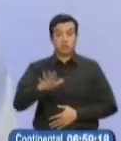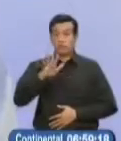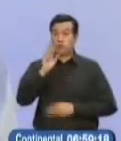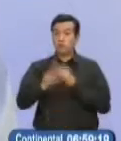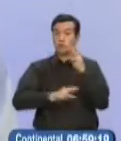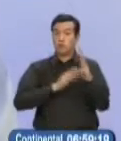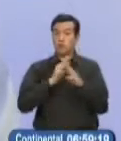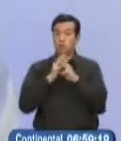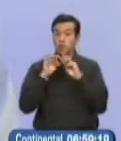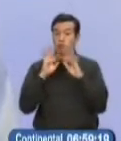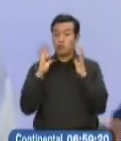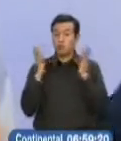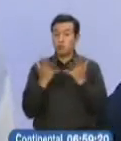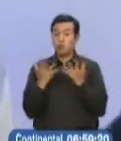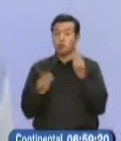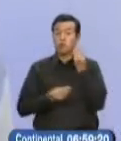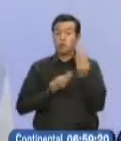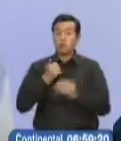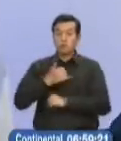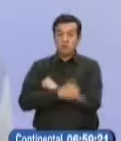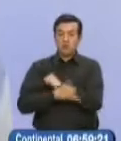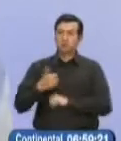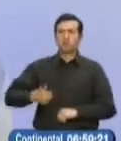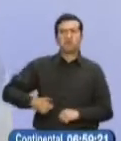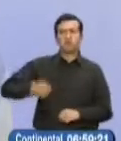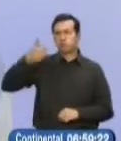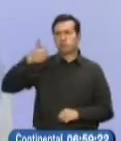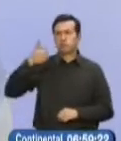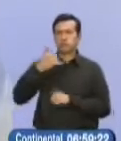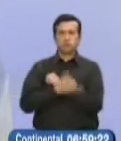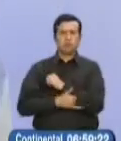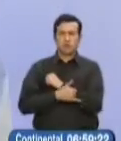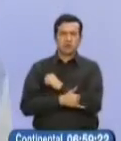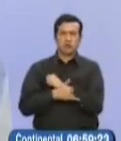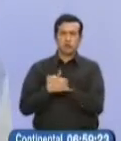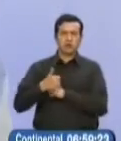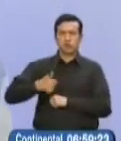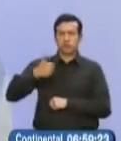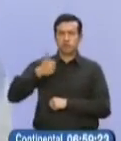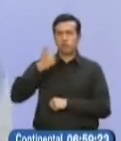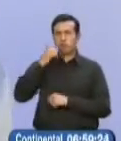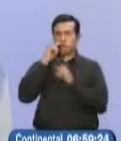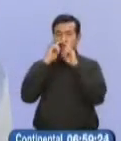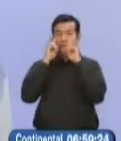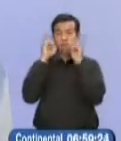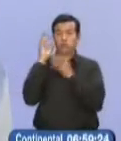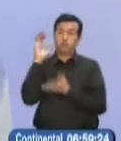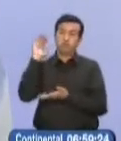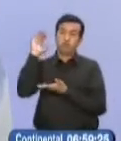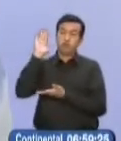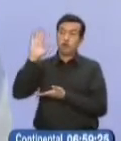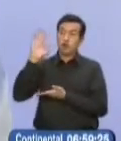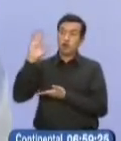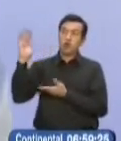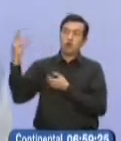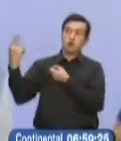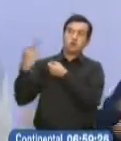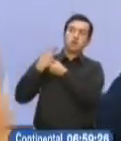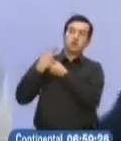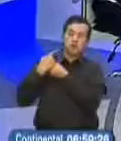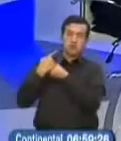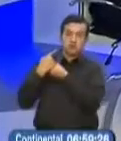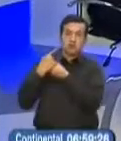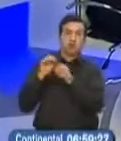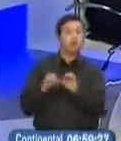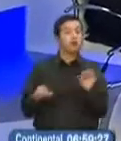geopolítica muy complicada, en donde las grandes potencias, donde los países de mayor poder económico, ¿no es cierto?, influyen. Y nosotros necesitamos